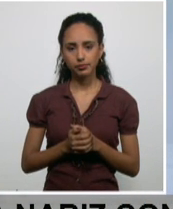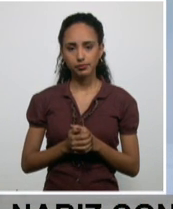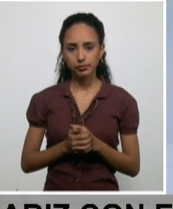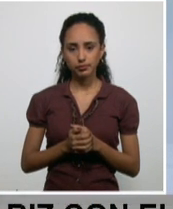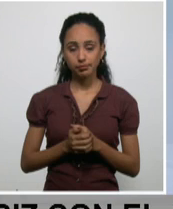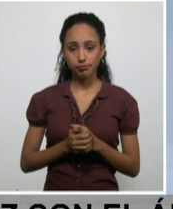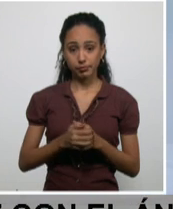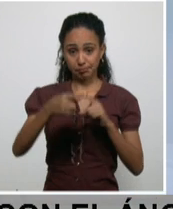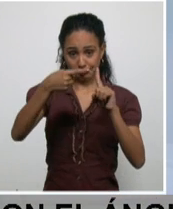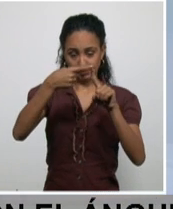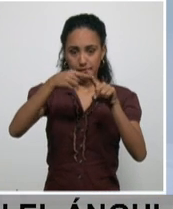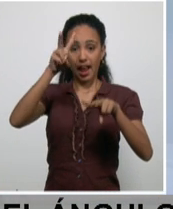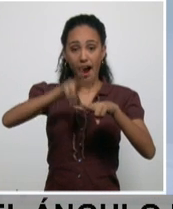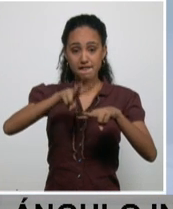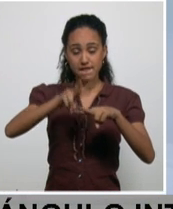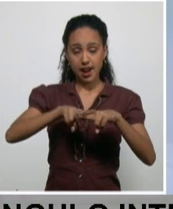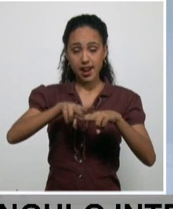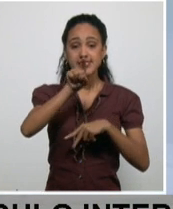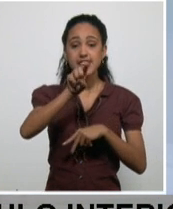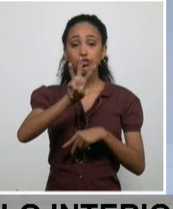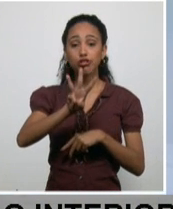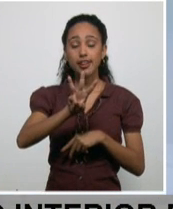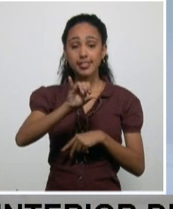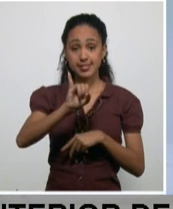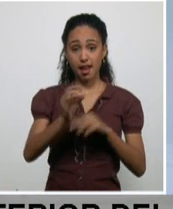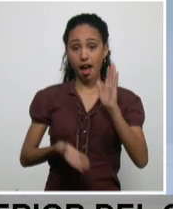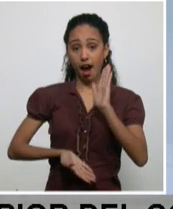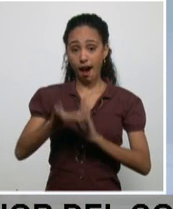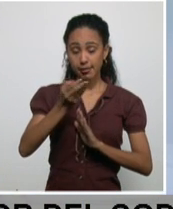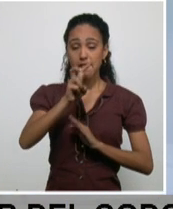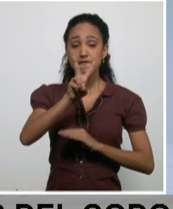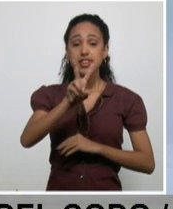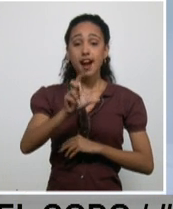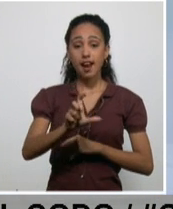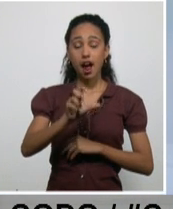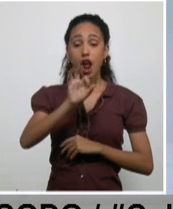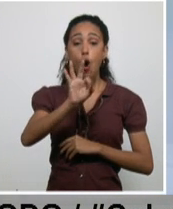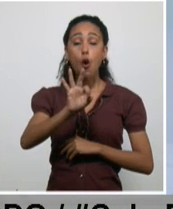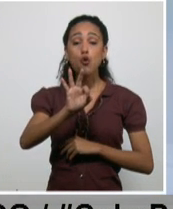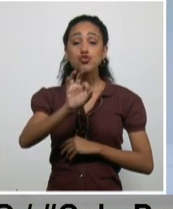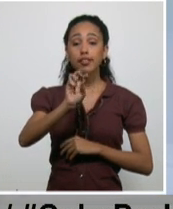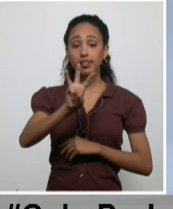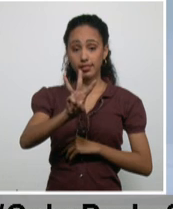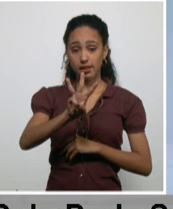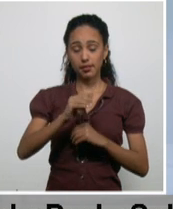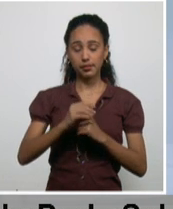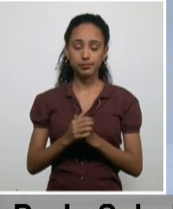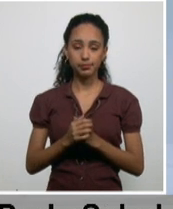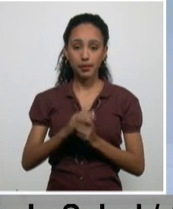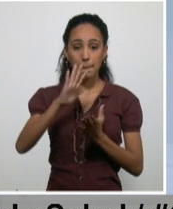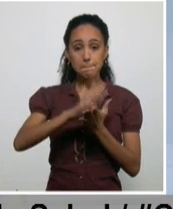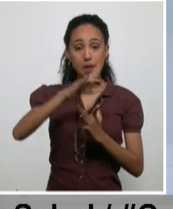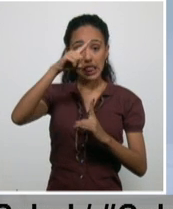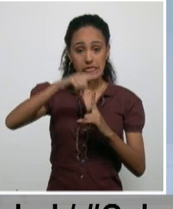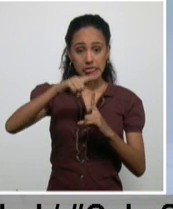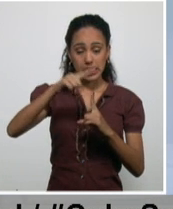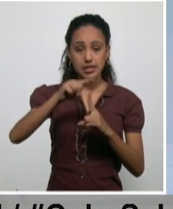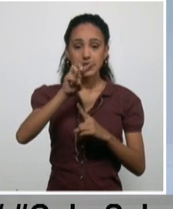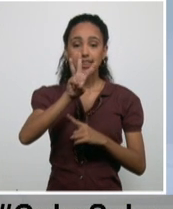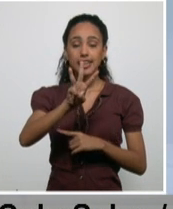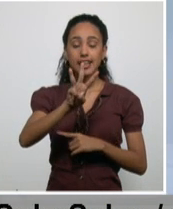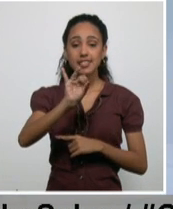La Habana con 136, Villa Clara con 83, Matanzas con